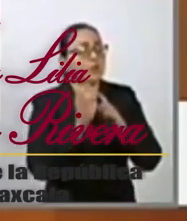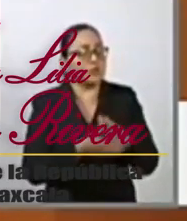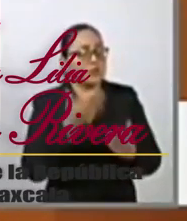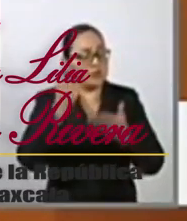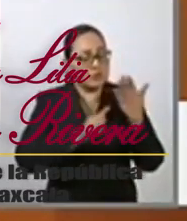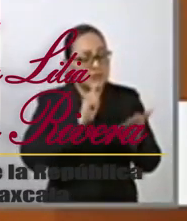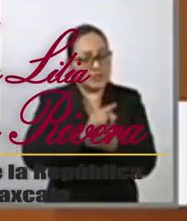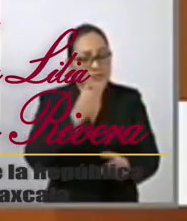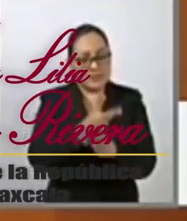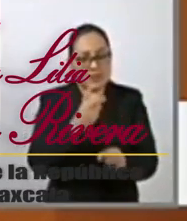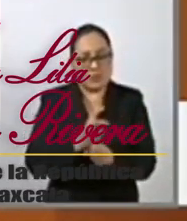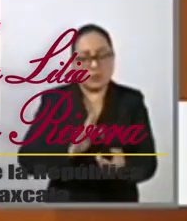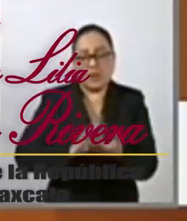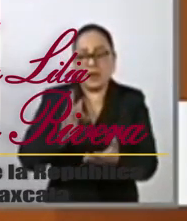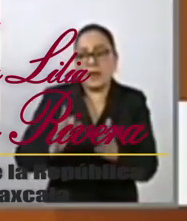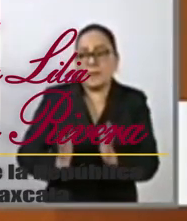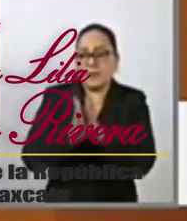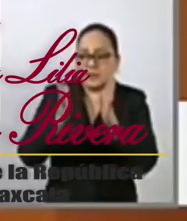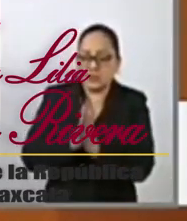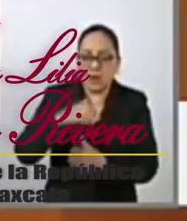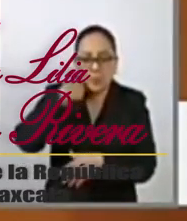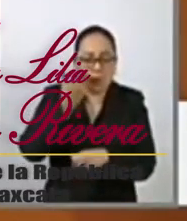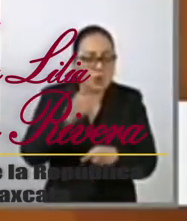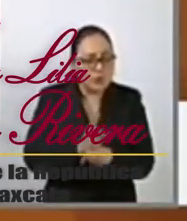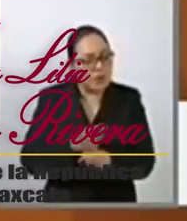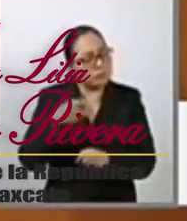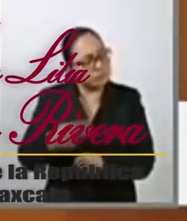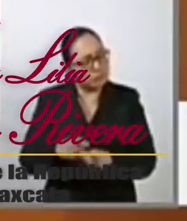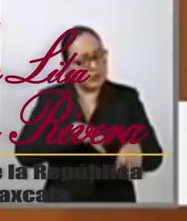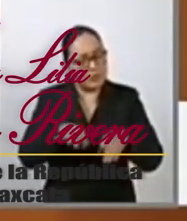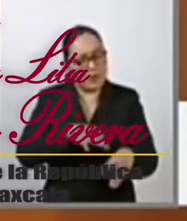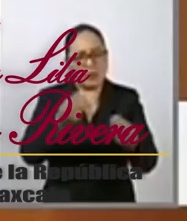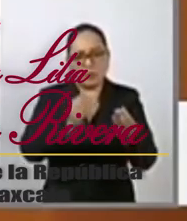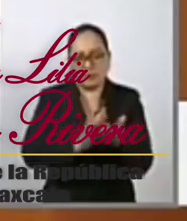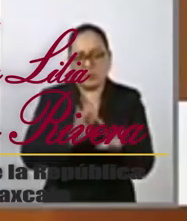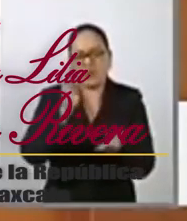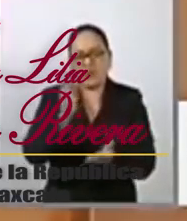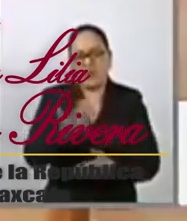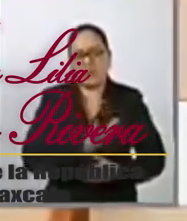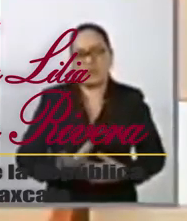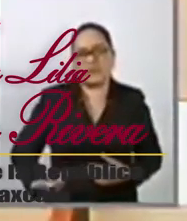participación, su voluntad y su disposición. Es cuanto, presidente. Muchas gracias.